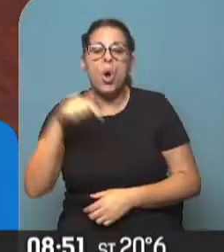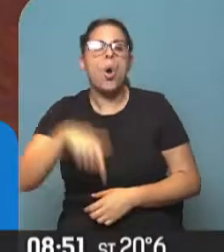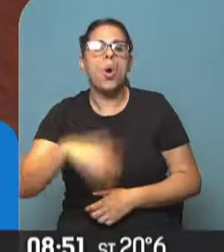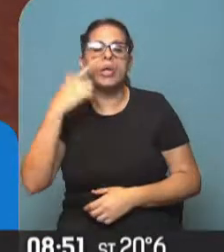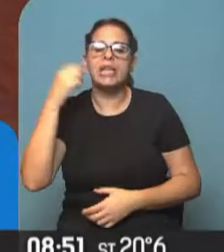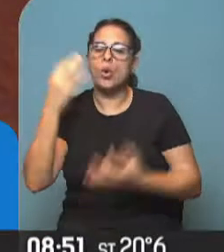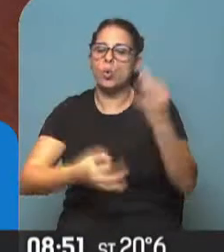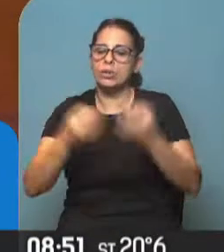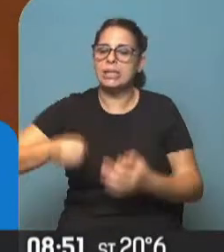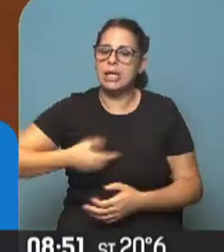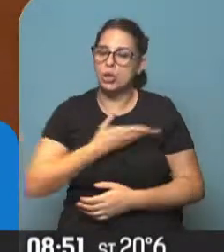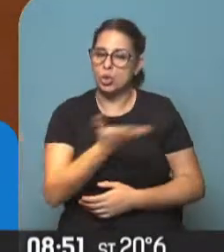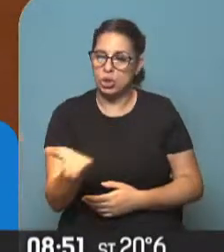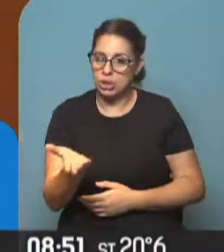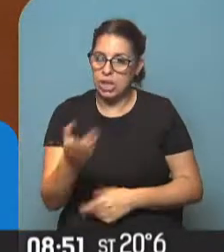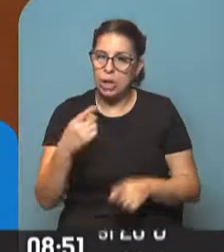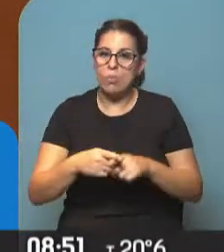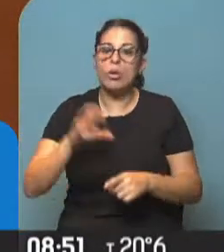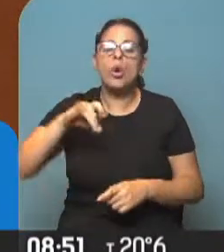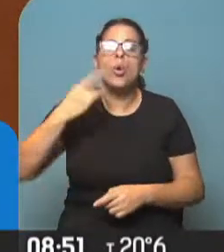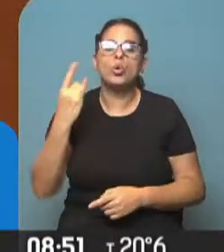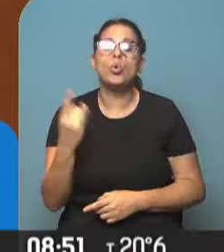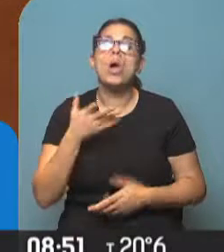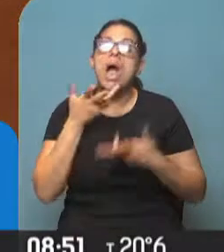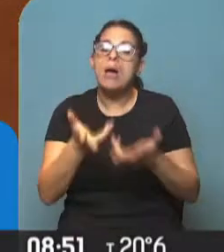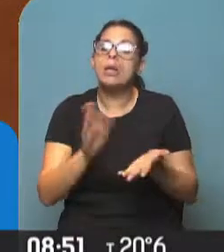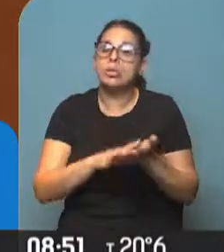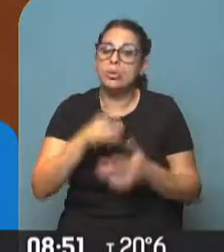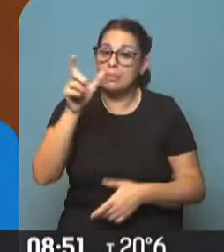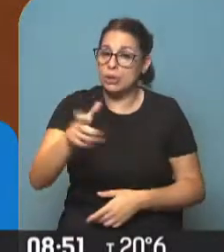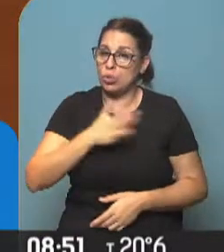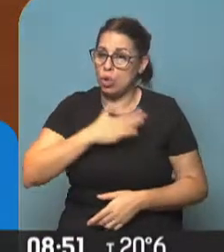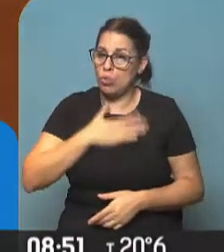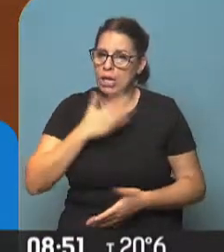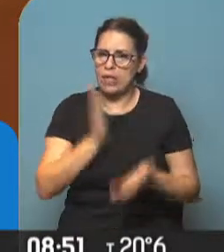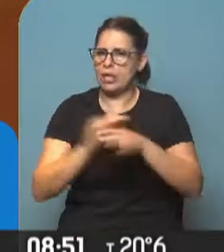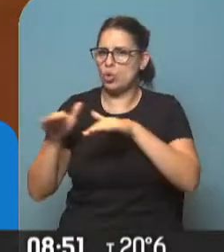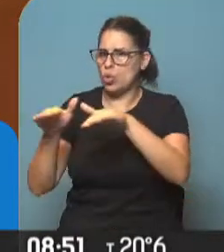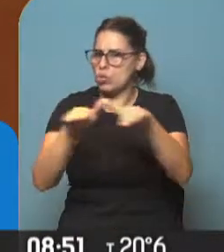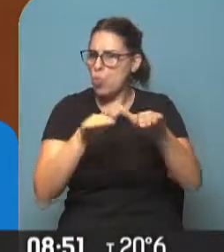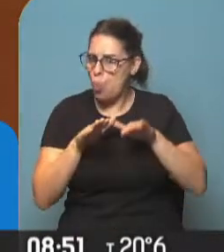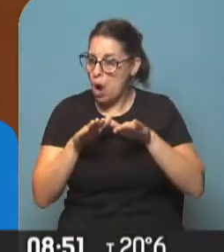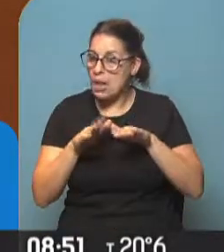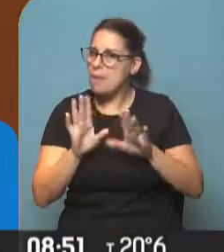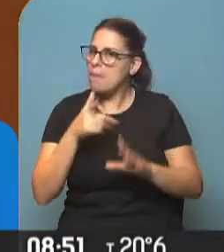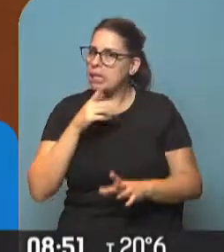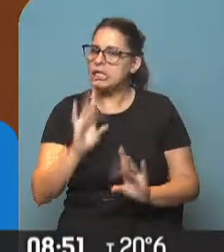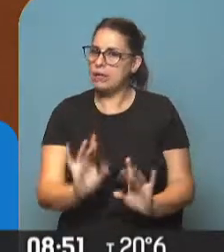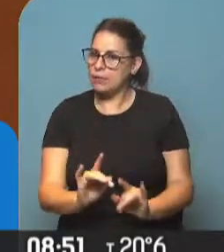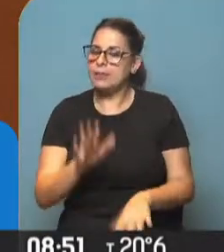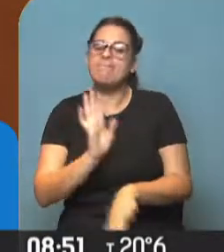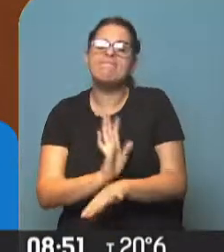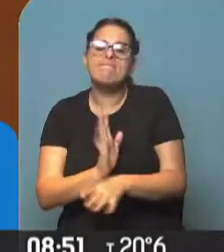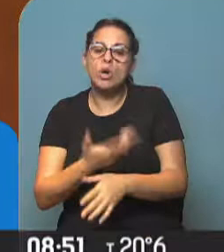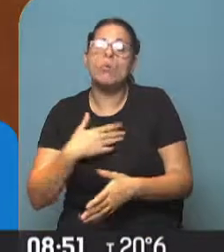de la justicia social por la onu donde se habla de que ser humano tiene que tener iguales derechos algo tan difícil parece que la plataforma de